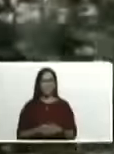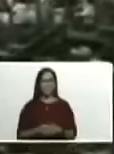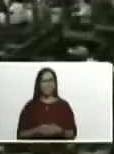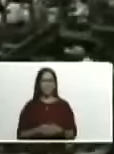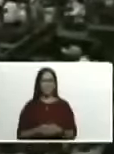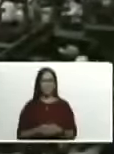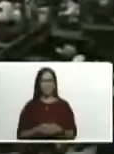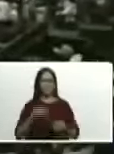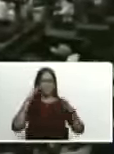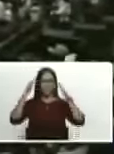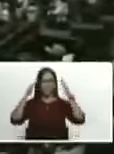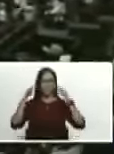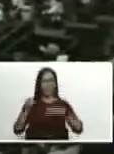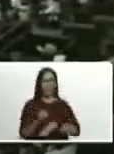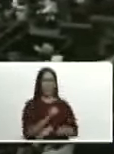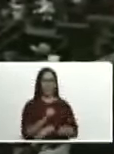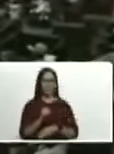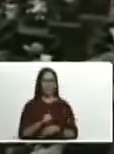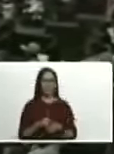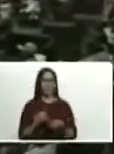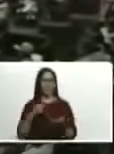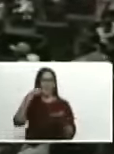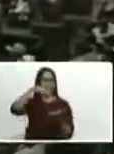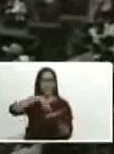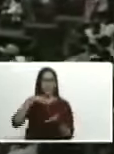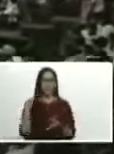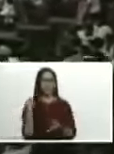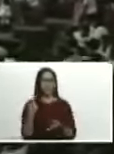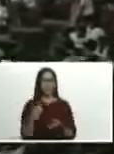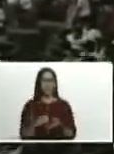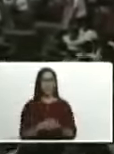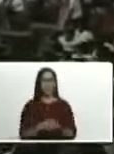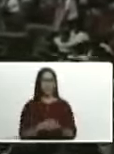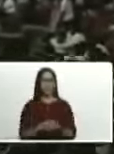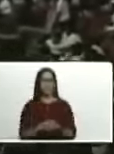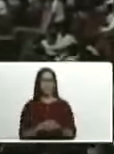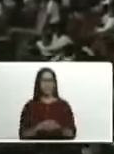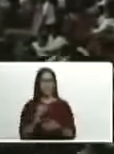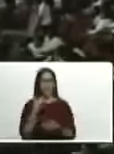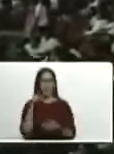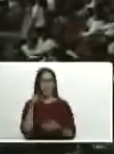mi saludo. Vamos a la tarima principal. No, te queda mejor a ti.